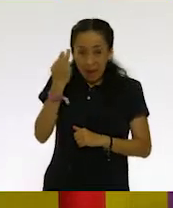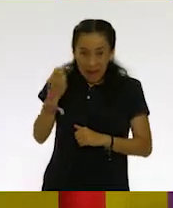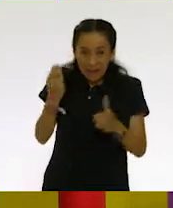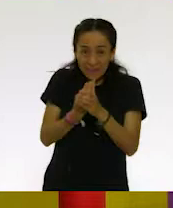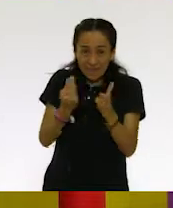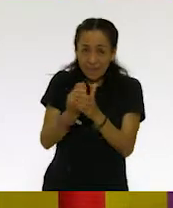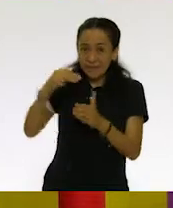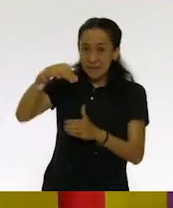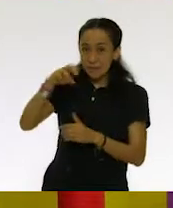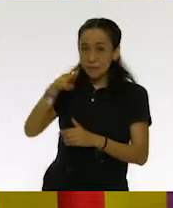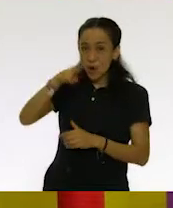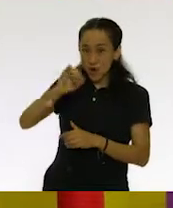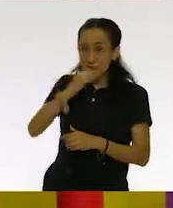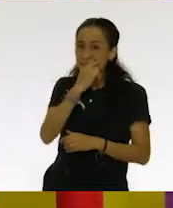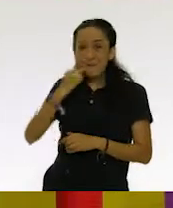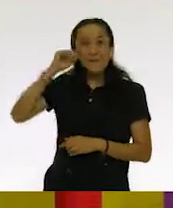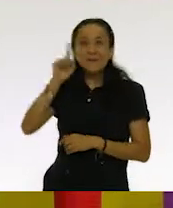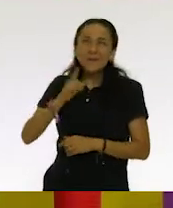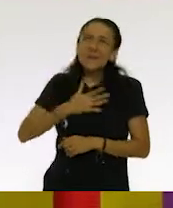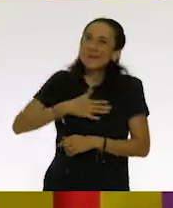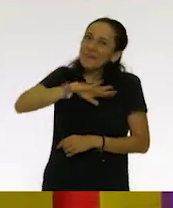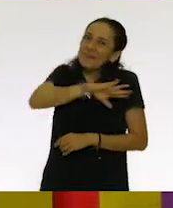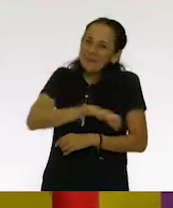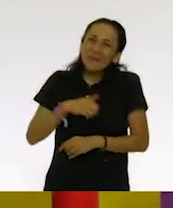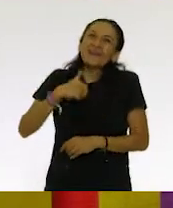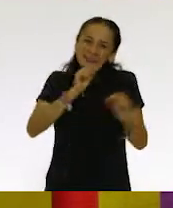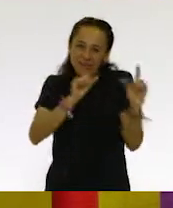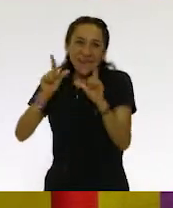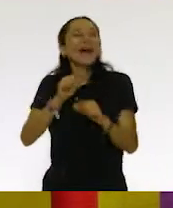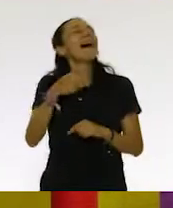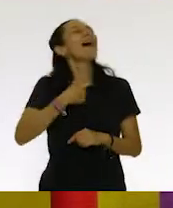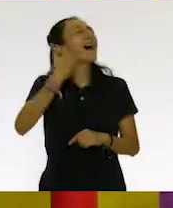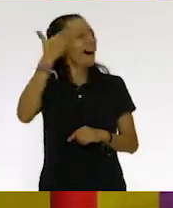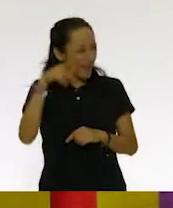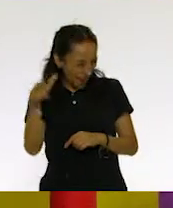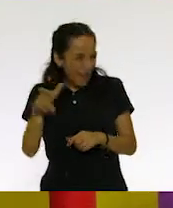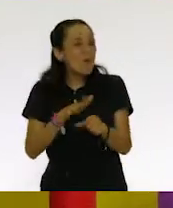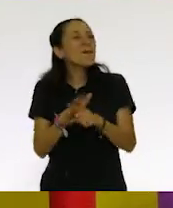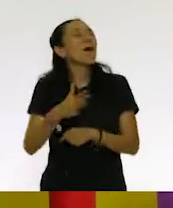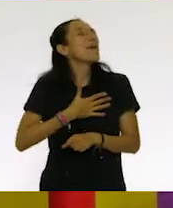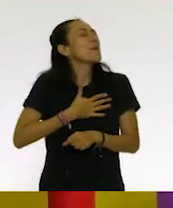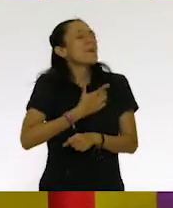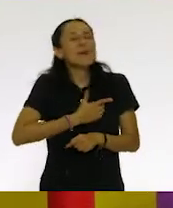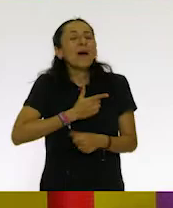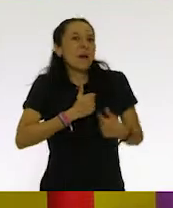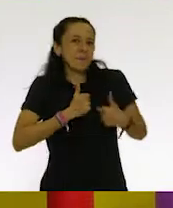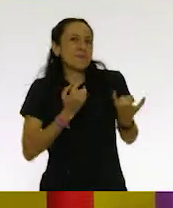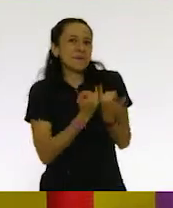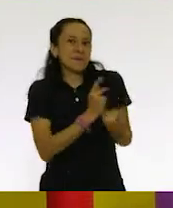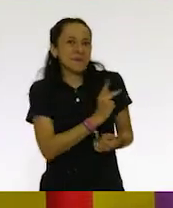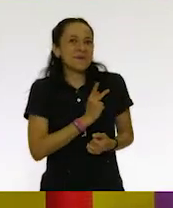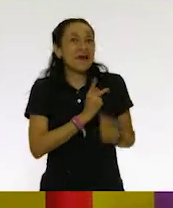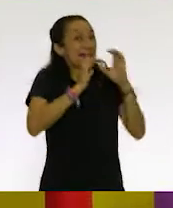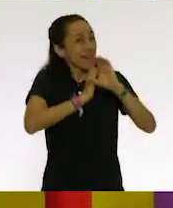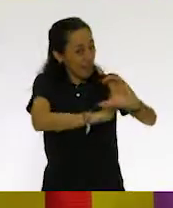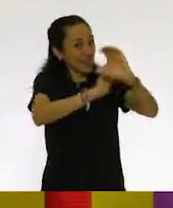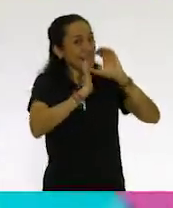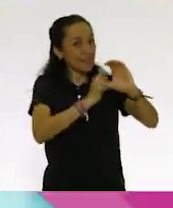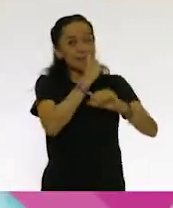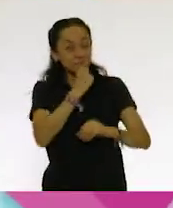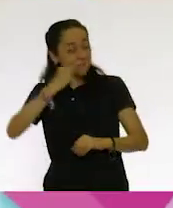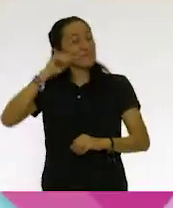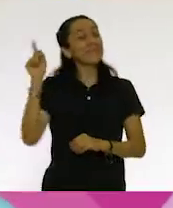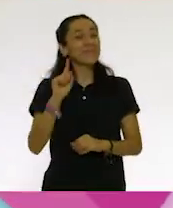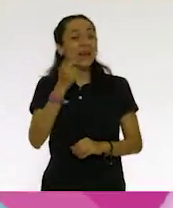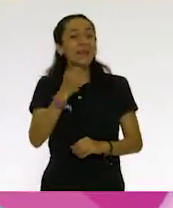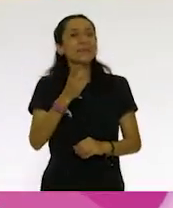Ya sé qué parte te refieres. A la de la canción. Sí, también esa es mi parte favorita. Como dice Zohar, que suene la